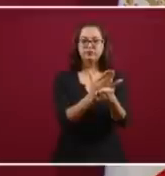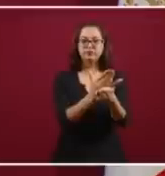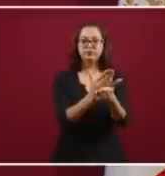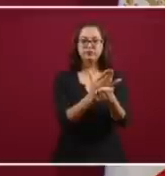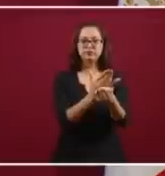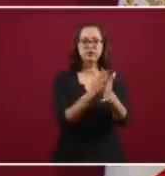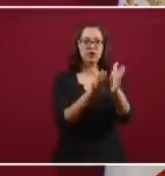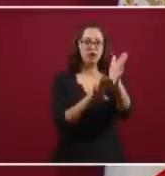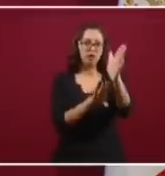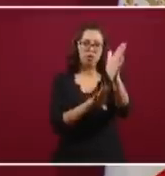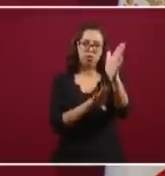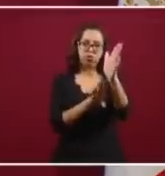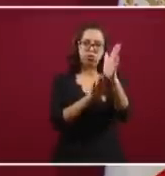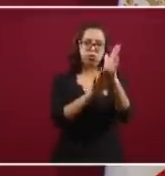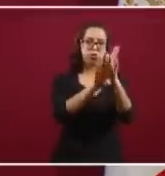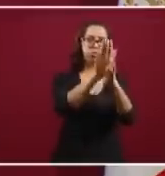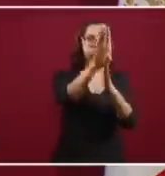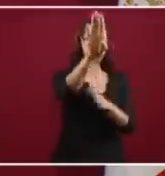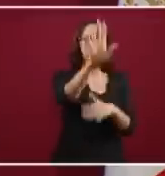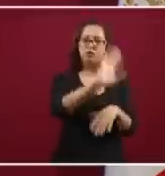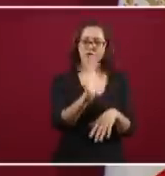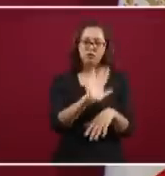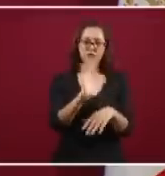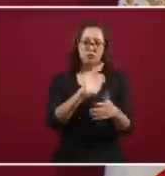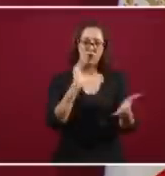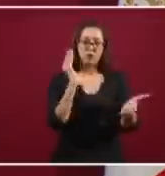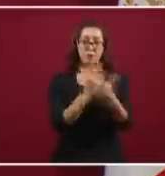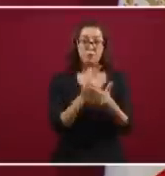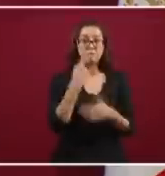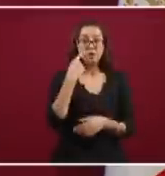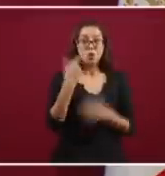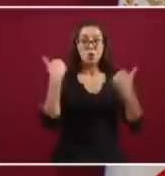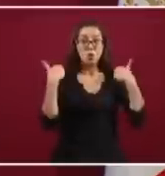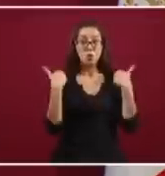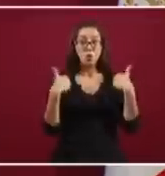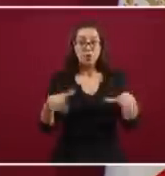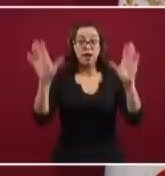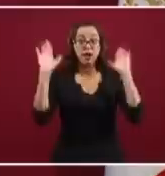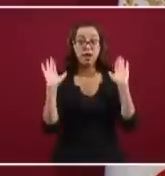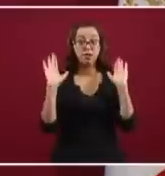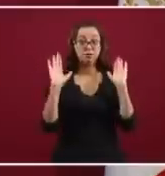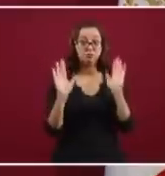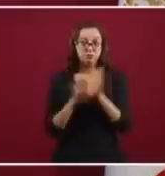esta tendencia, que miren cómo venía.